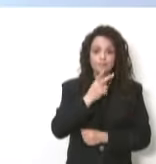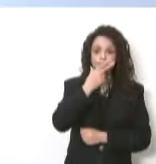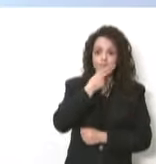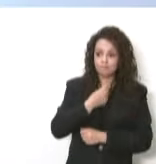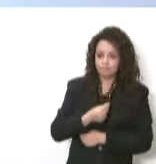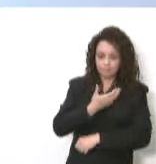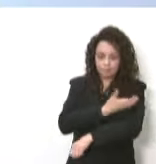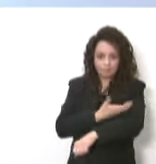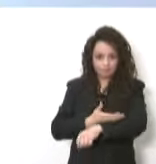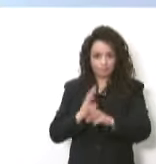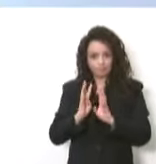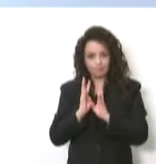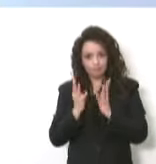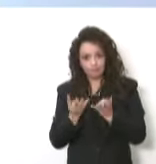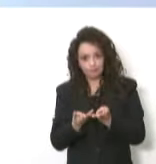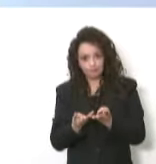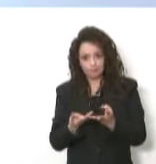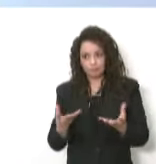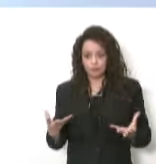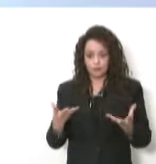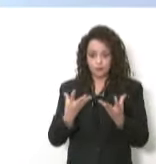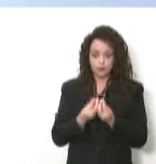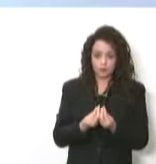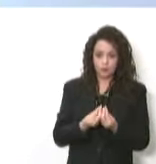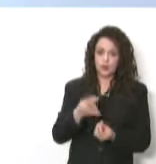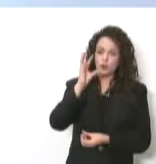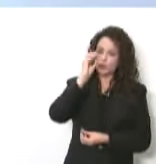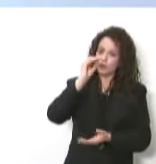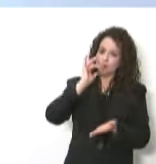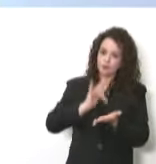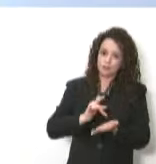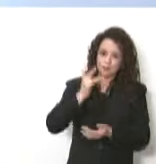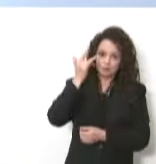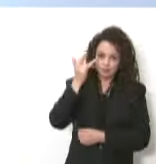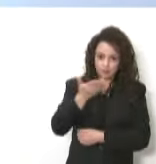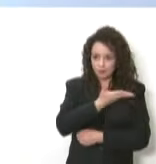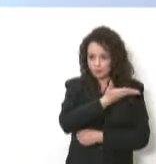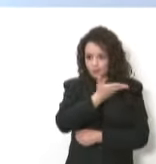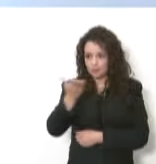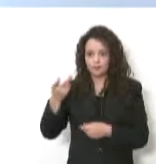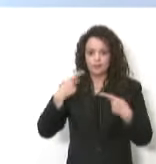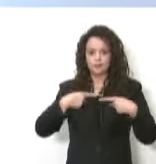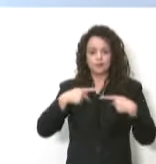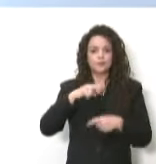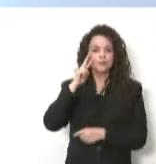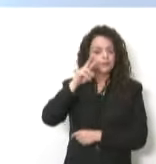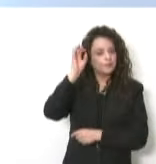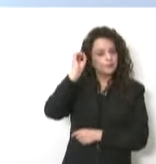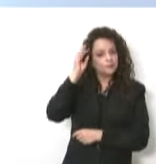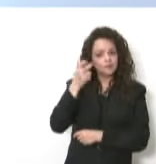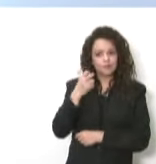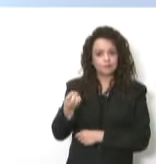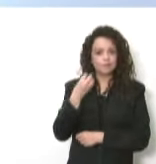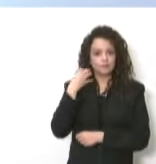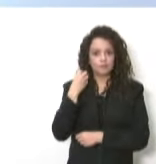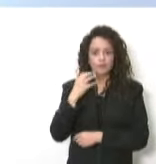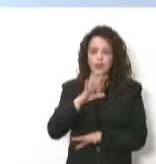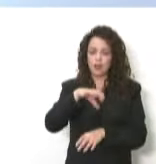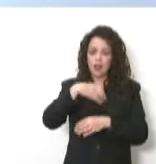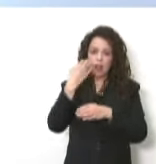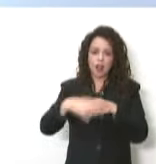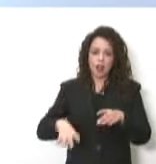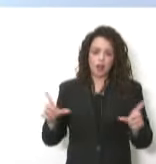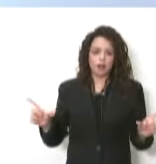comisionados, damos juntos los cinco las gracias a quienes nos han acompañado y cerramos la sesión por no haber más temas que